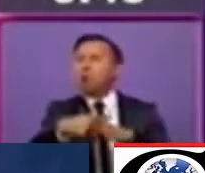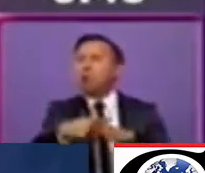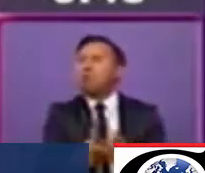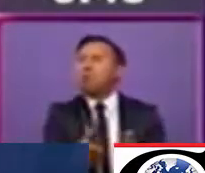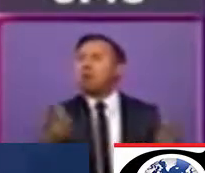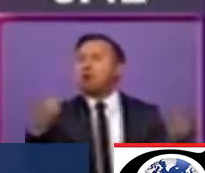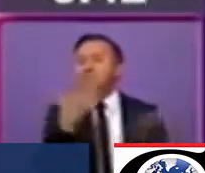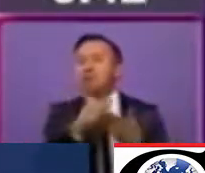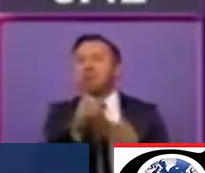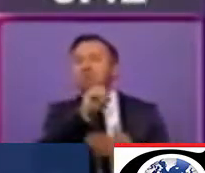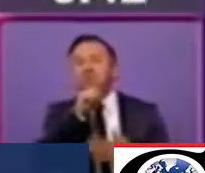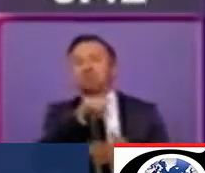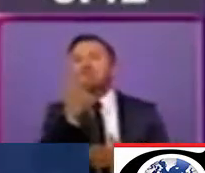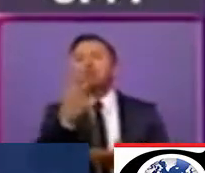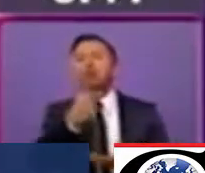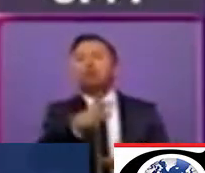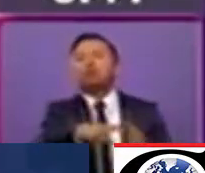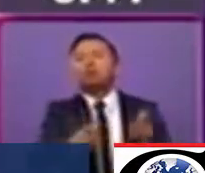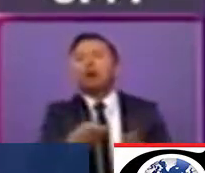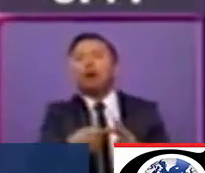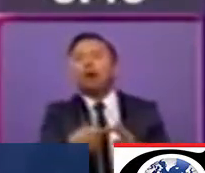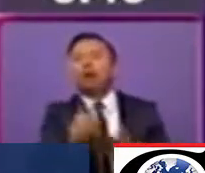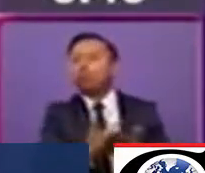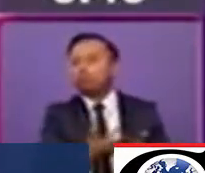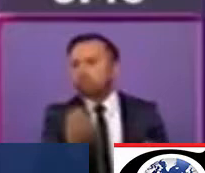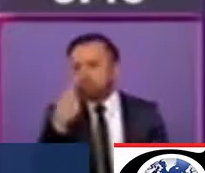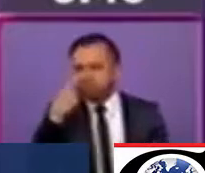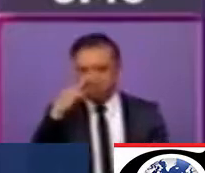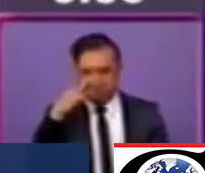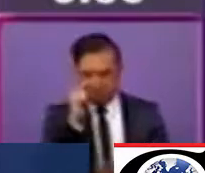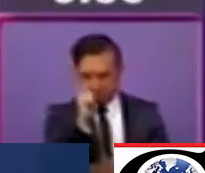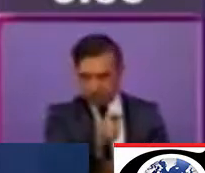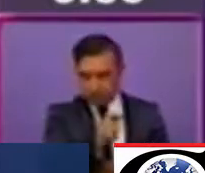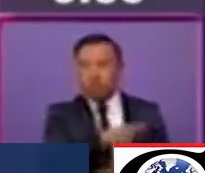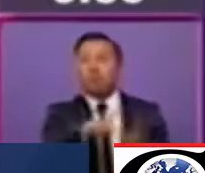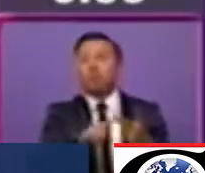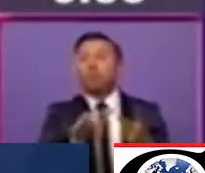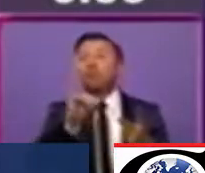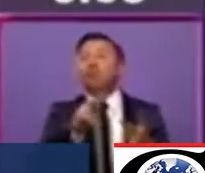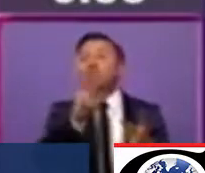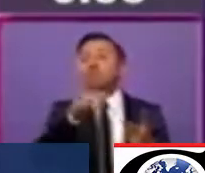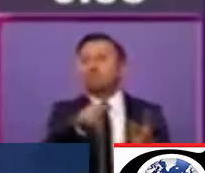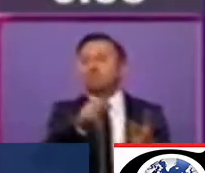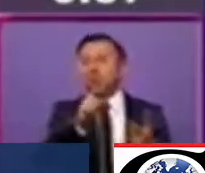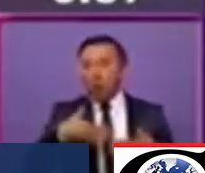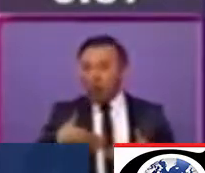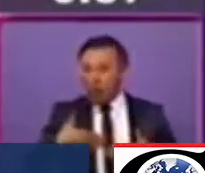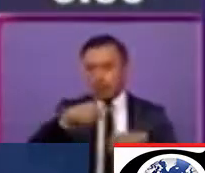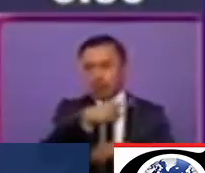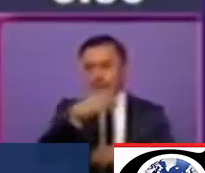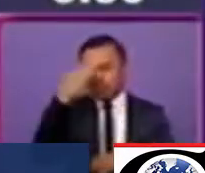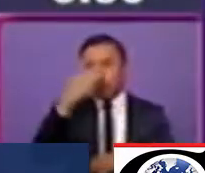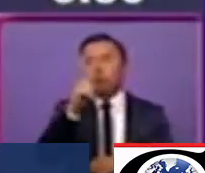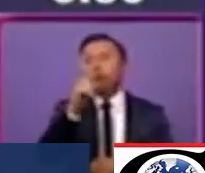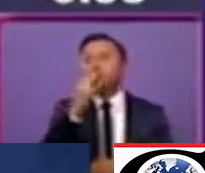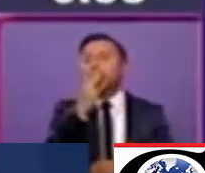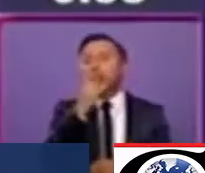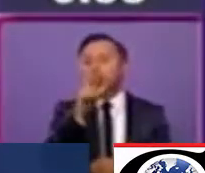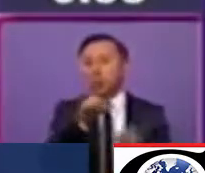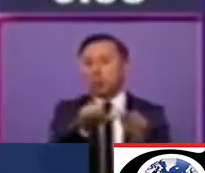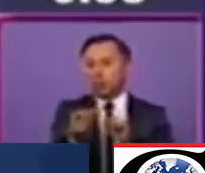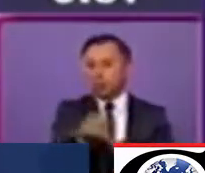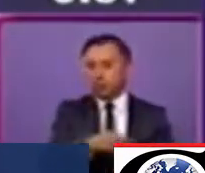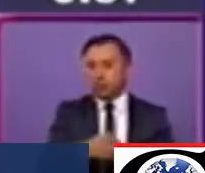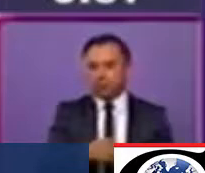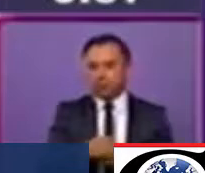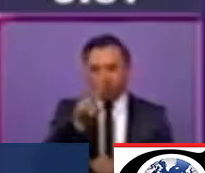por ella, ¿no? Lo que te comentaba, no tiene un albedrío propio, no tiene decisiones propias. Es muy lamentable que se deje manipular